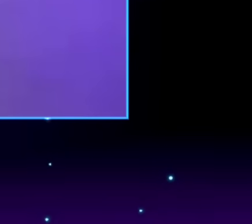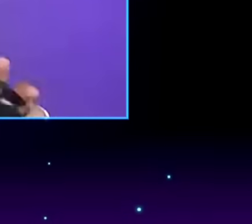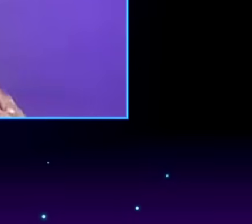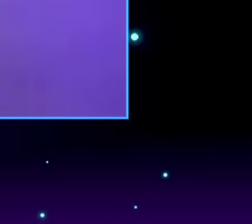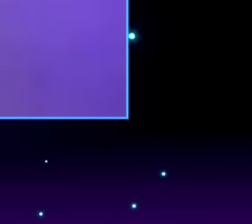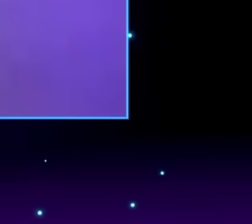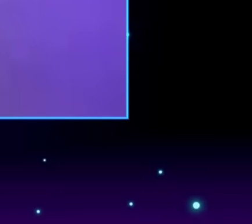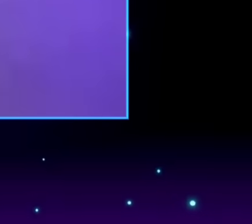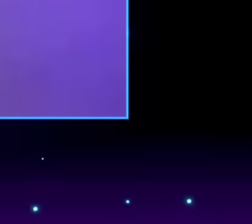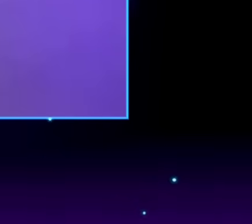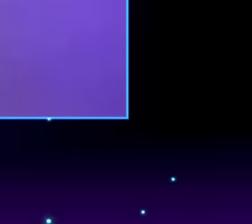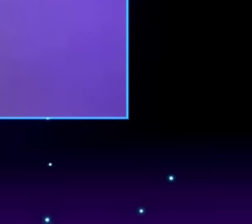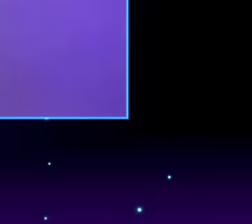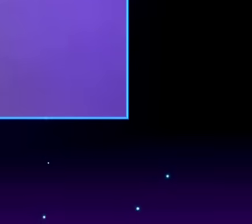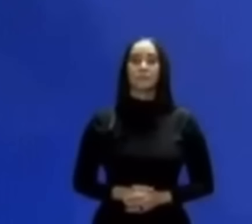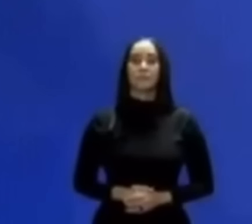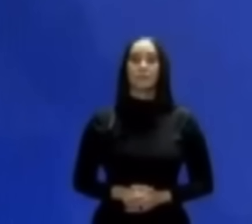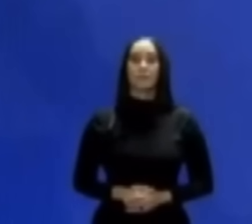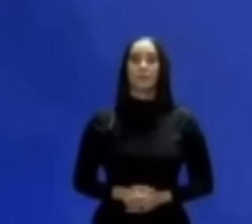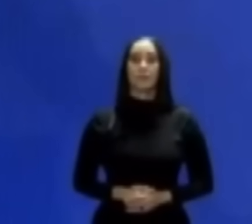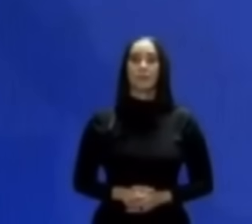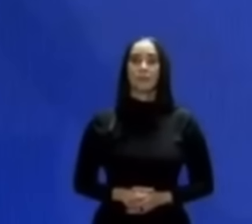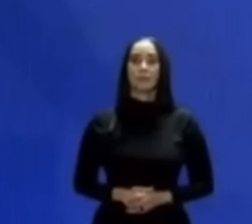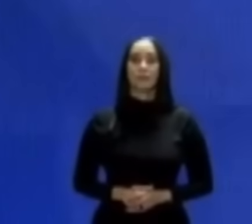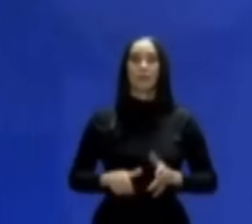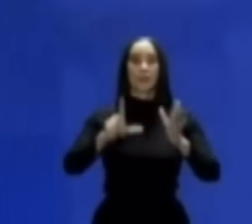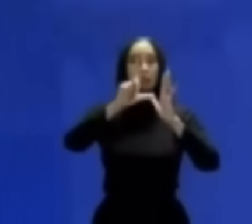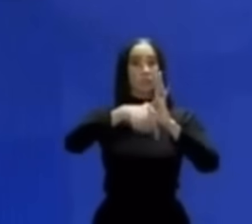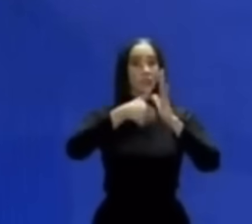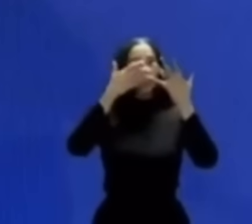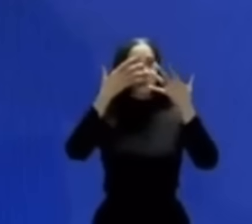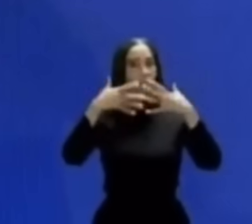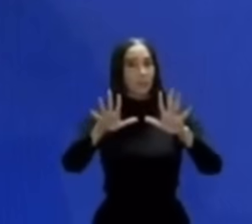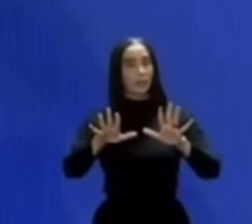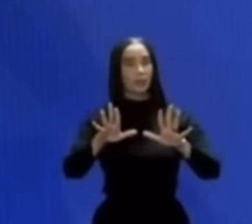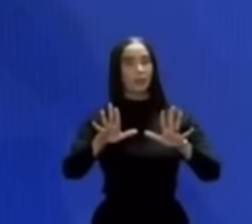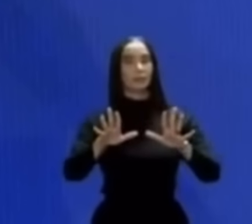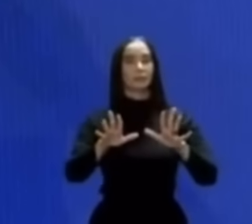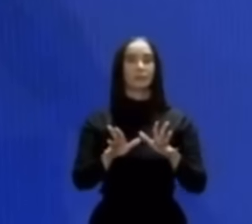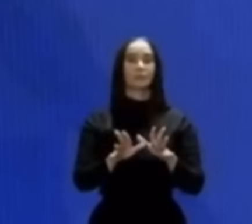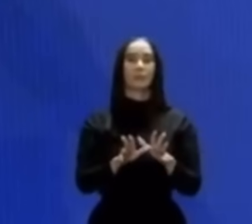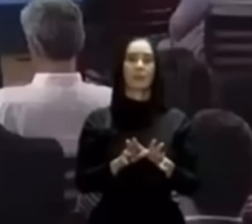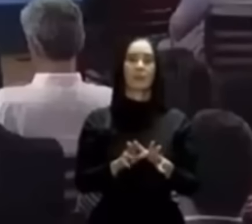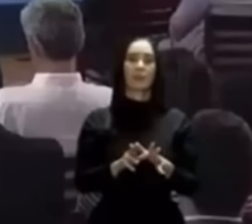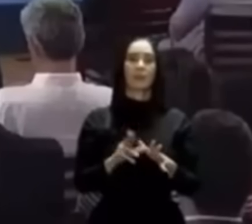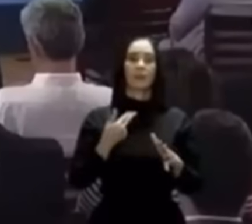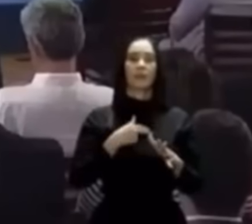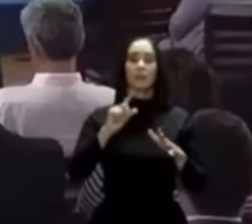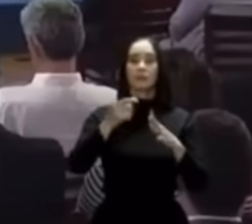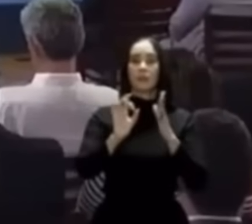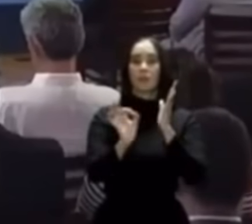ser la misma escúchenlo ustedes eh nosotros ya tener en en